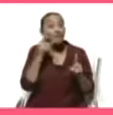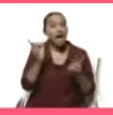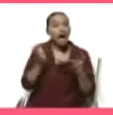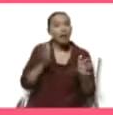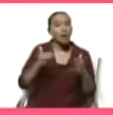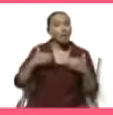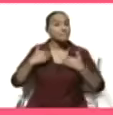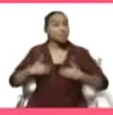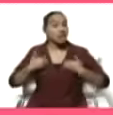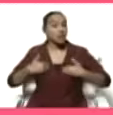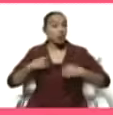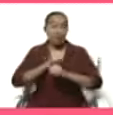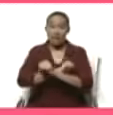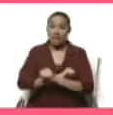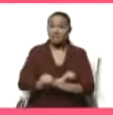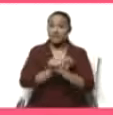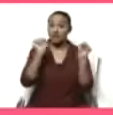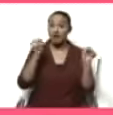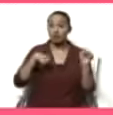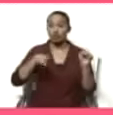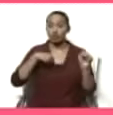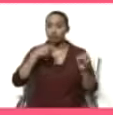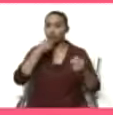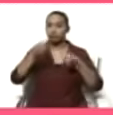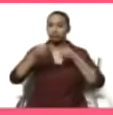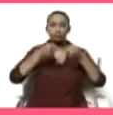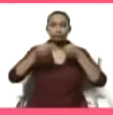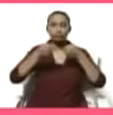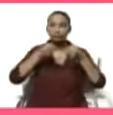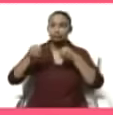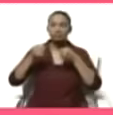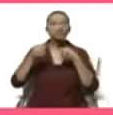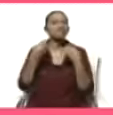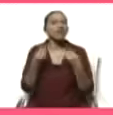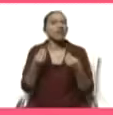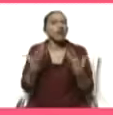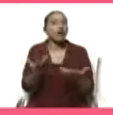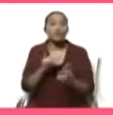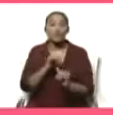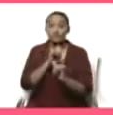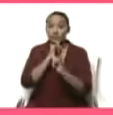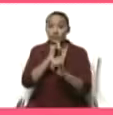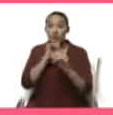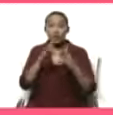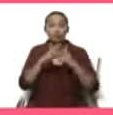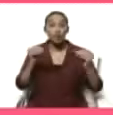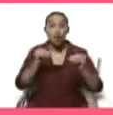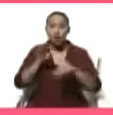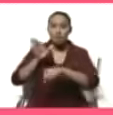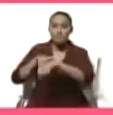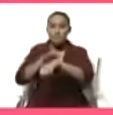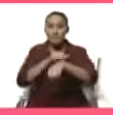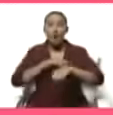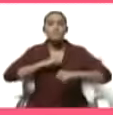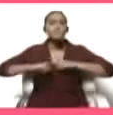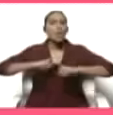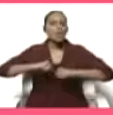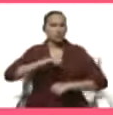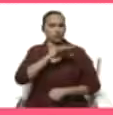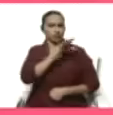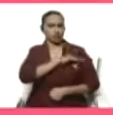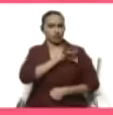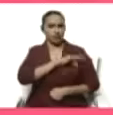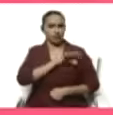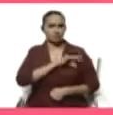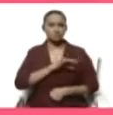la mañana estemos dando una rueda de prensa para informarle a todos los movimientos sociales a todos lo que